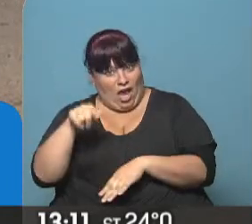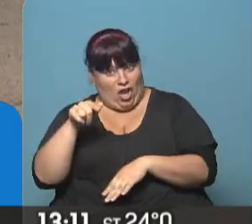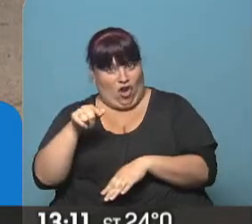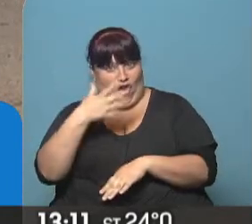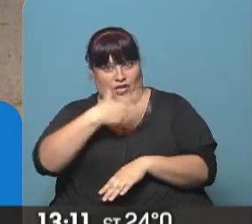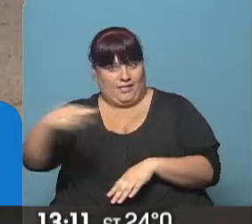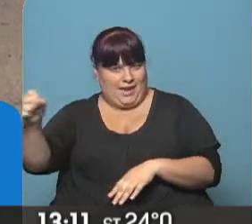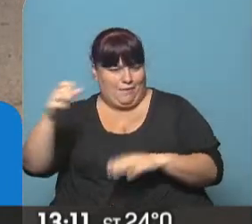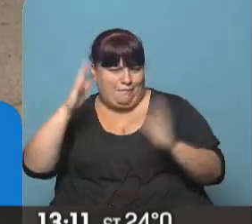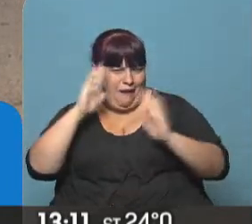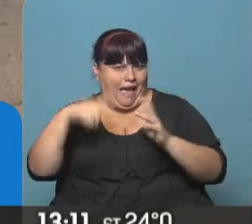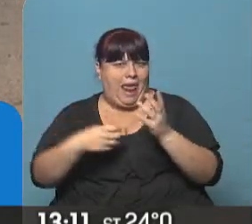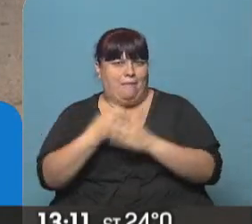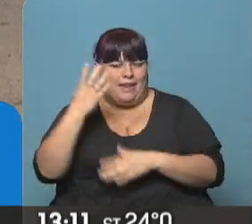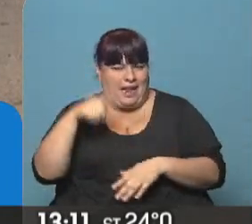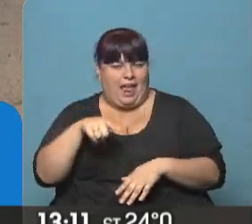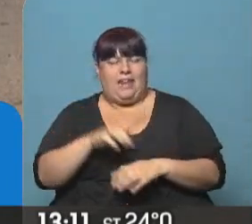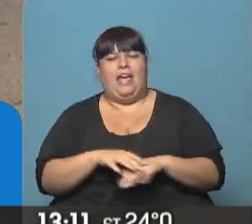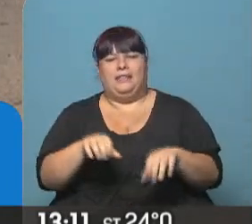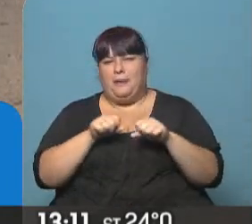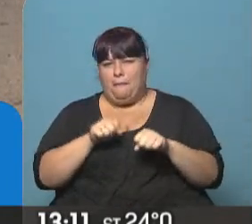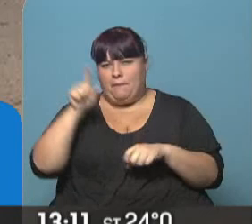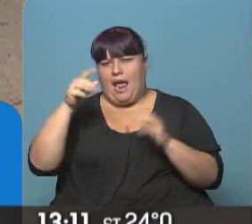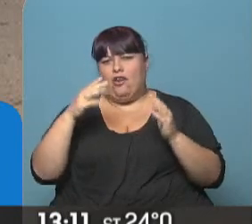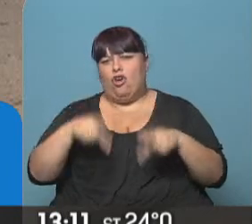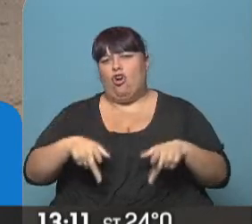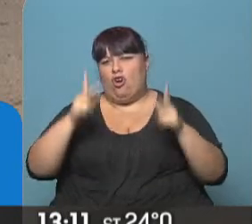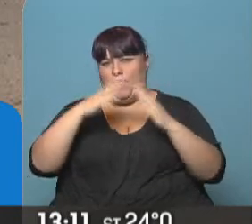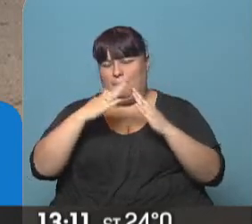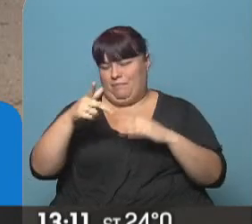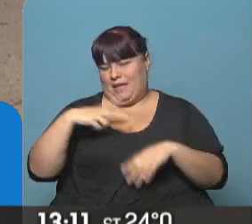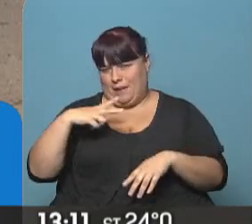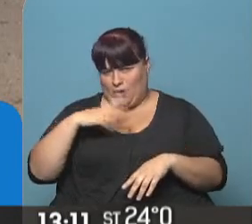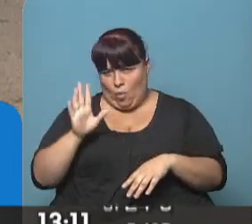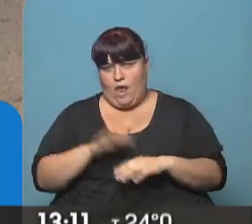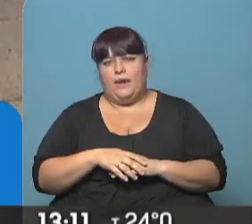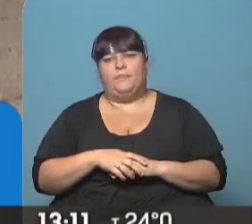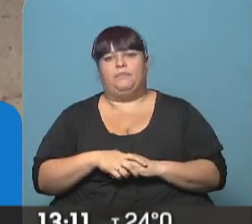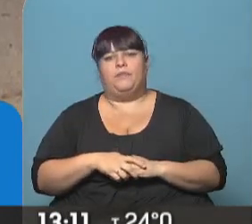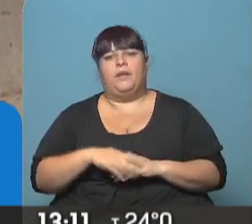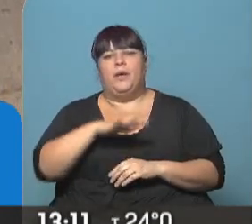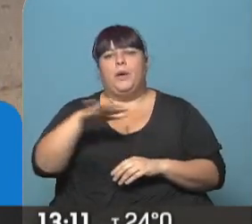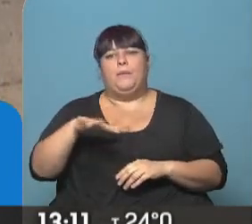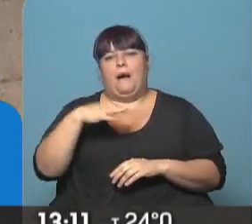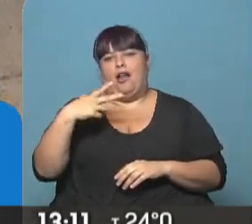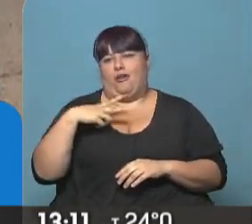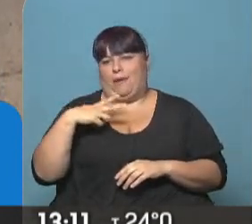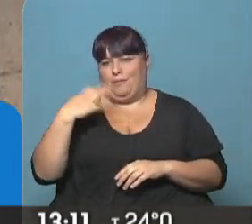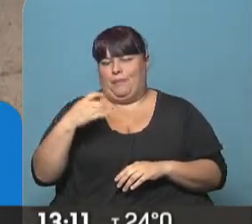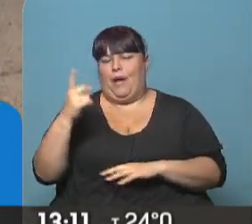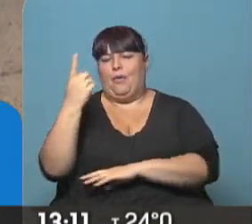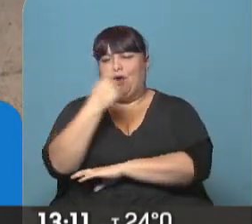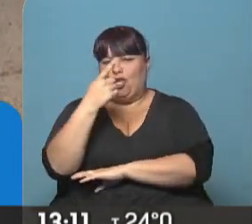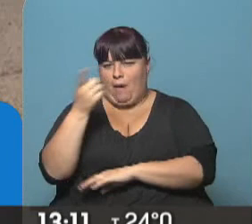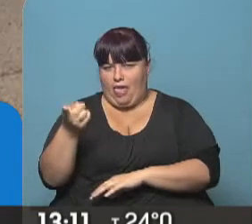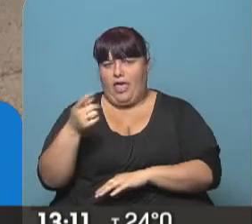traslado febril que se hacía en las primeras horas, decíamos allí en su domicilio particular en el barrio exclusivo, por supuesto, de Puerto Madero,